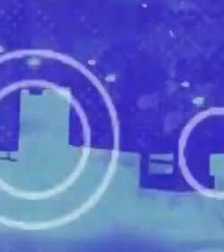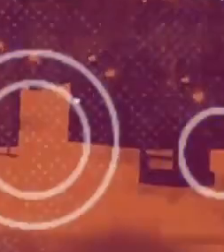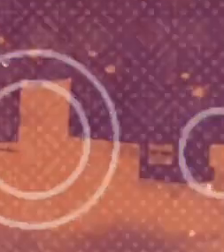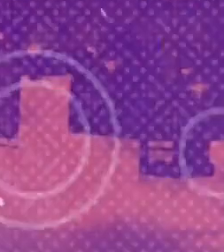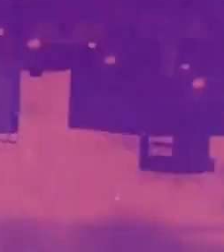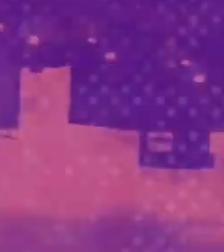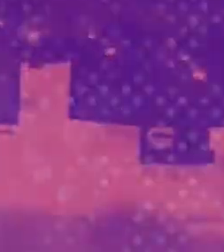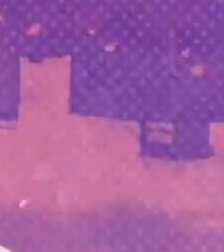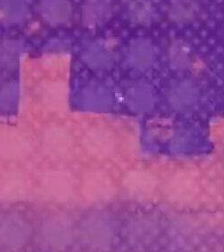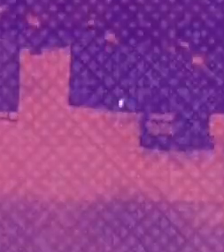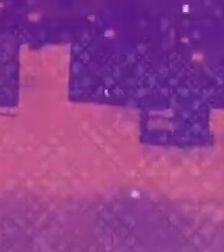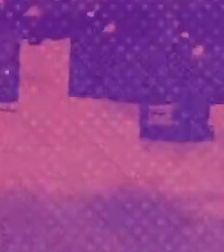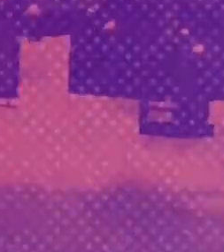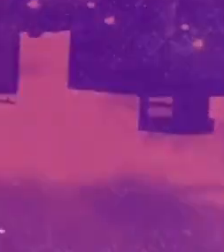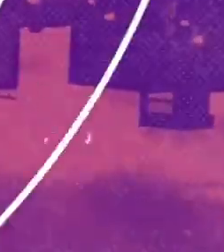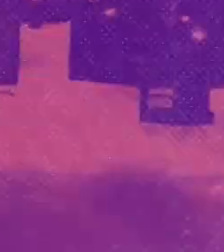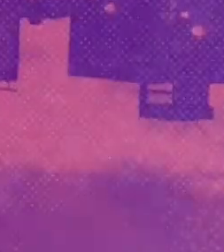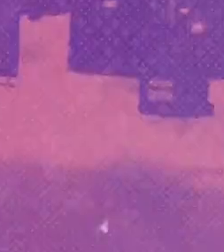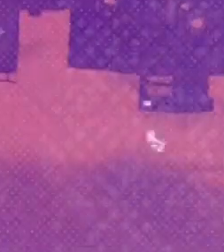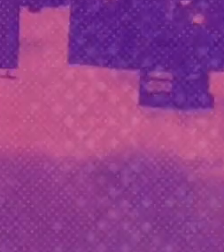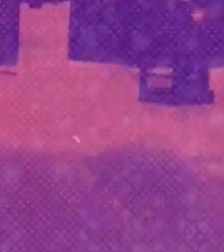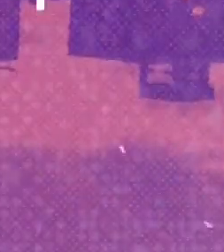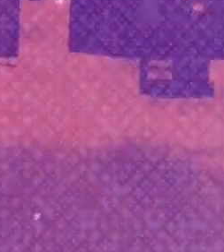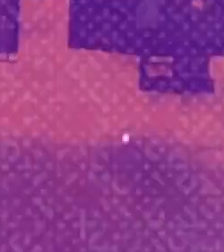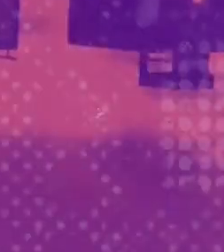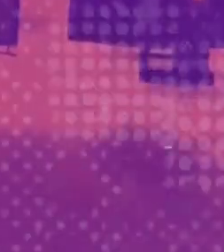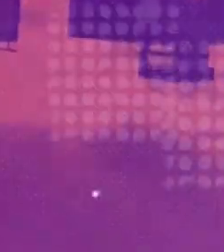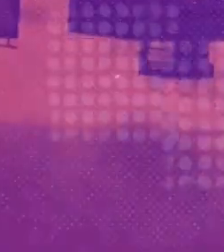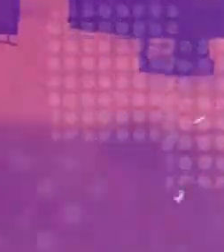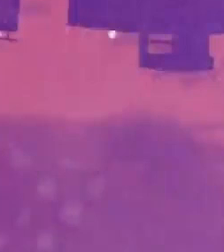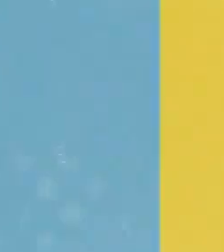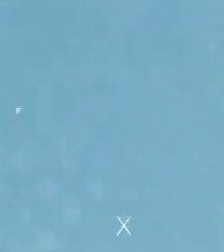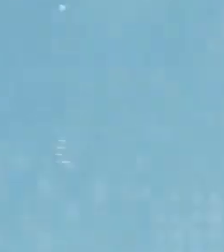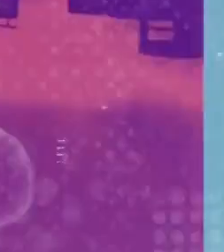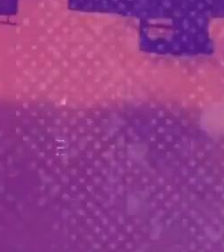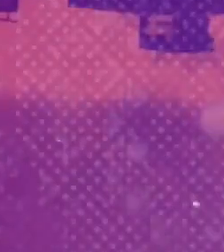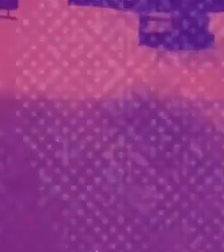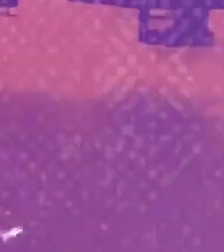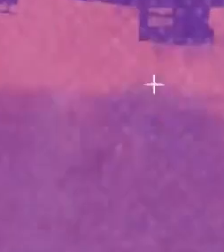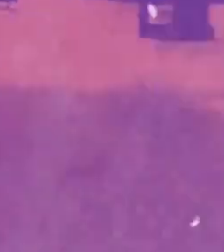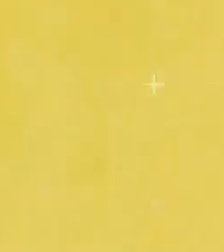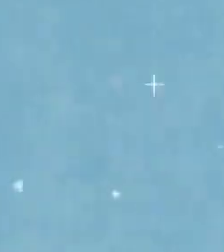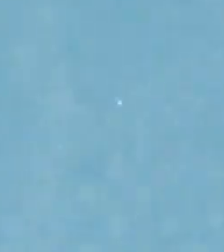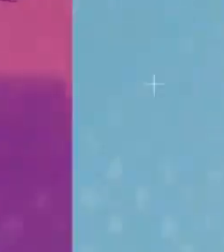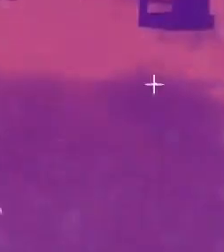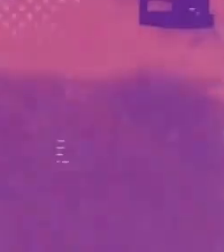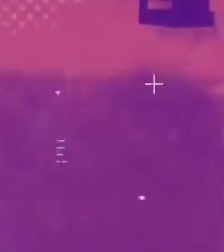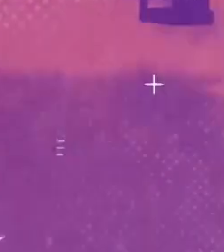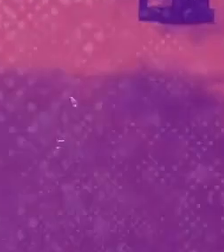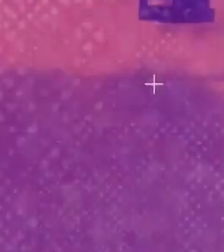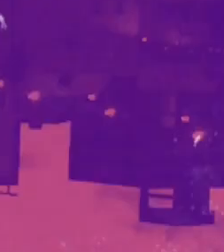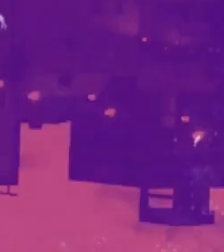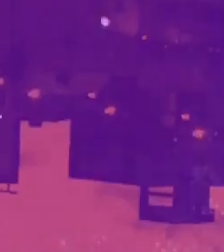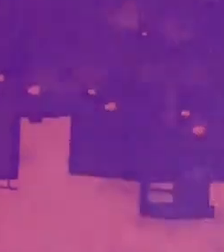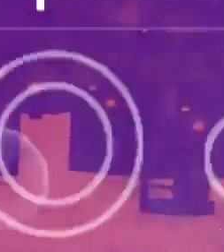Cambio de pantalla y la luna despega. Luces en la capa y renuevan la silueta de una ciudad que espera. Se busca y encuentra de forma